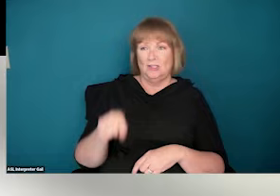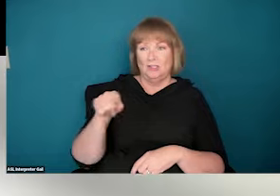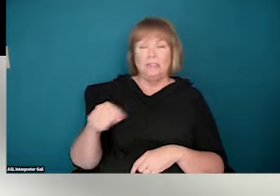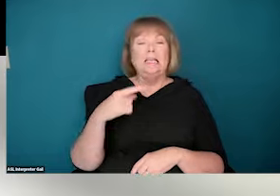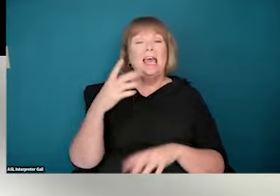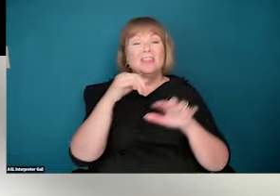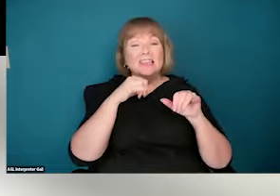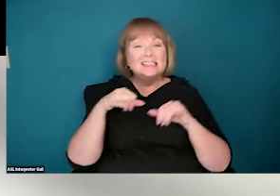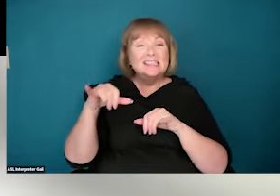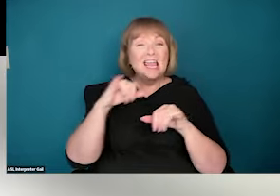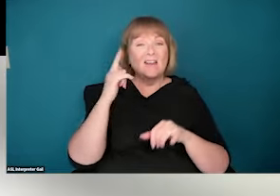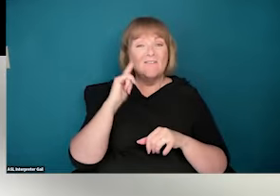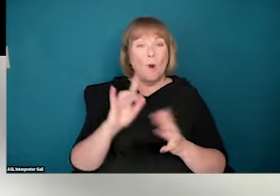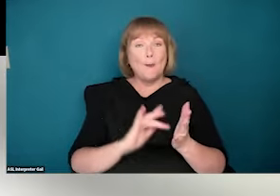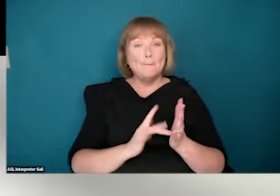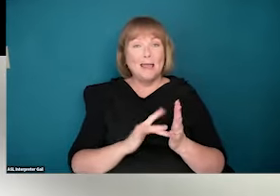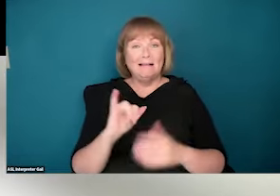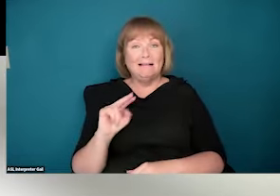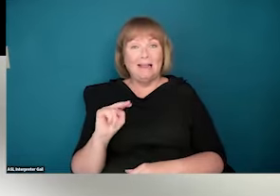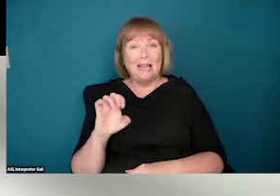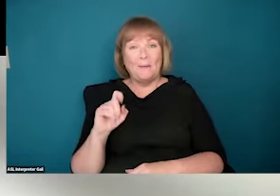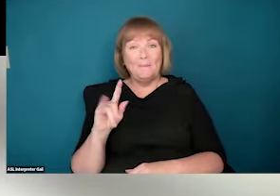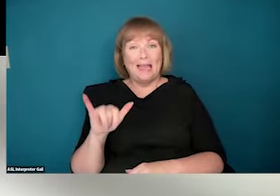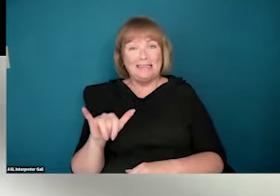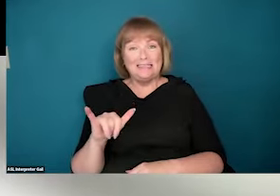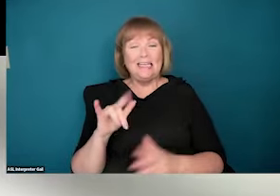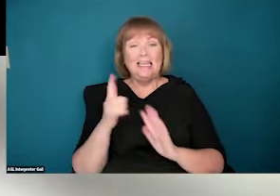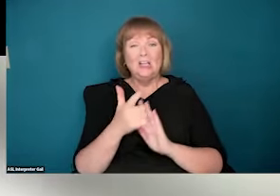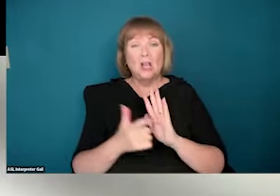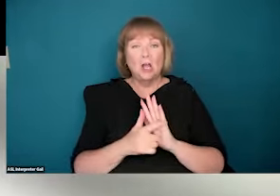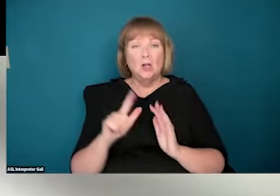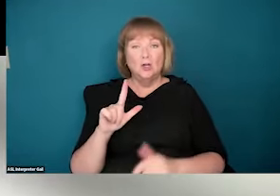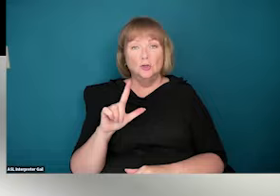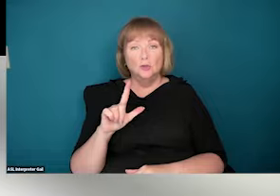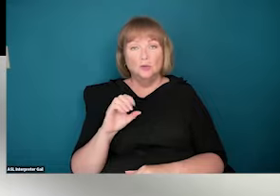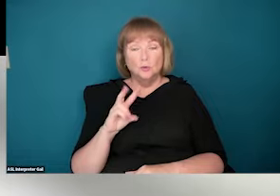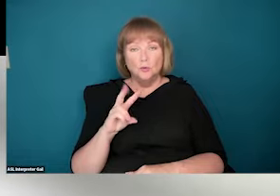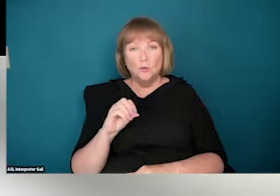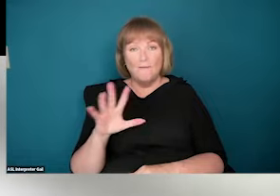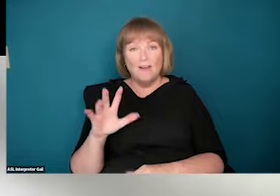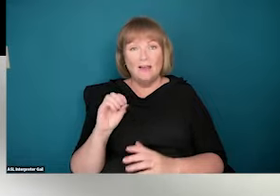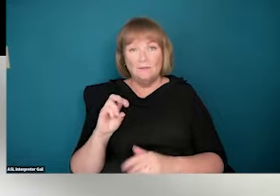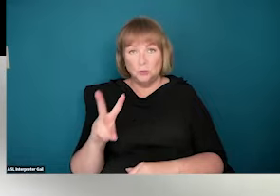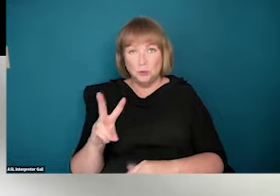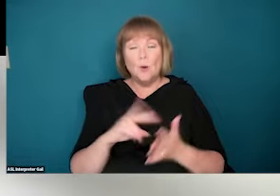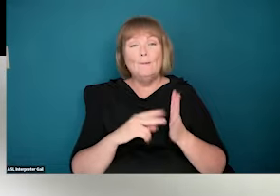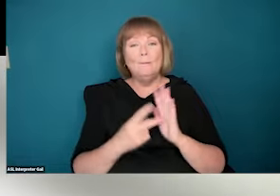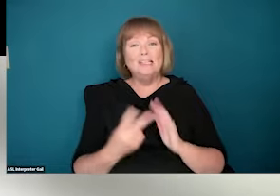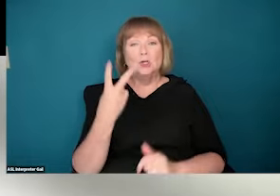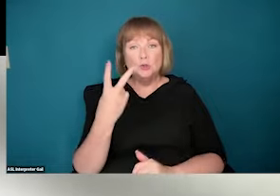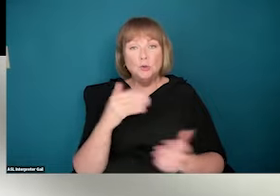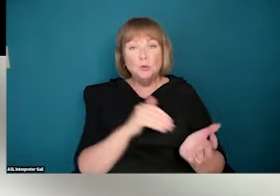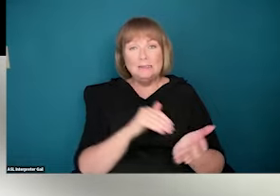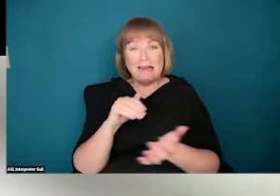de activo. Y el estándar para capacidad médica es